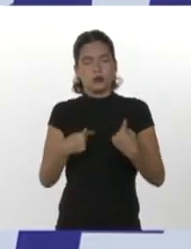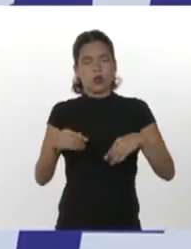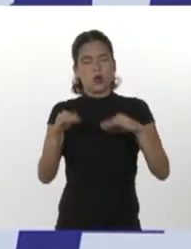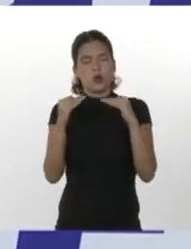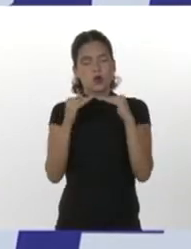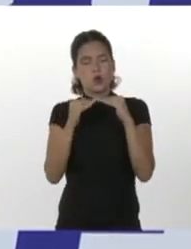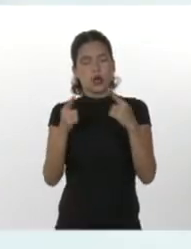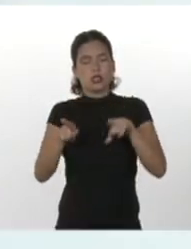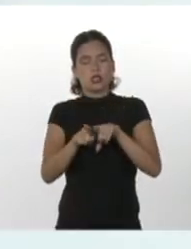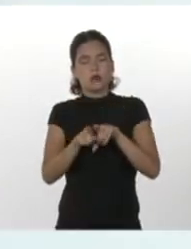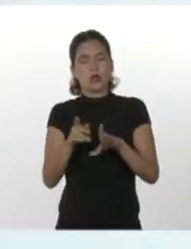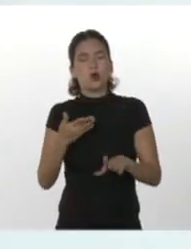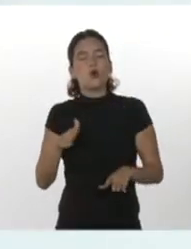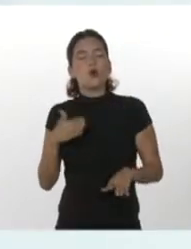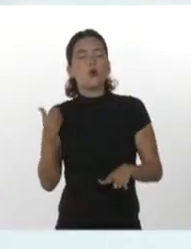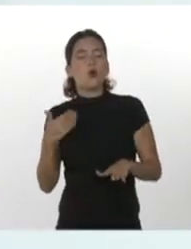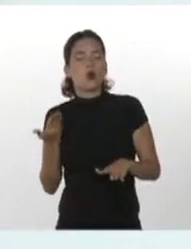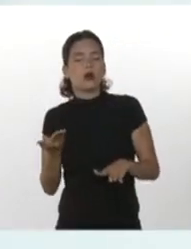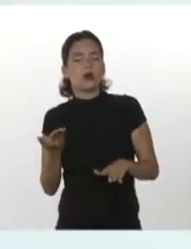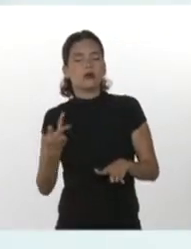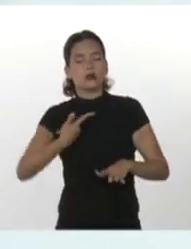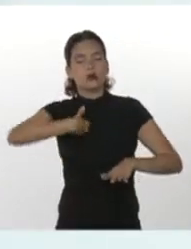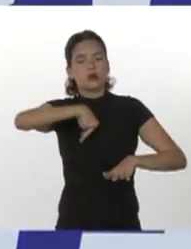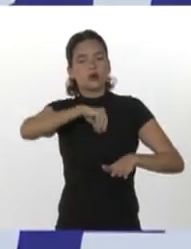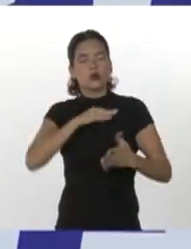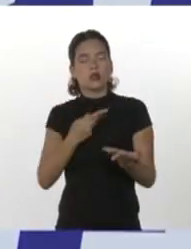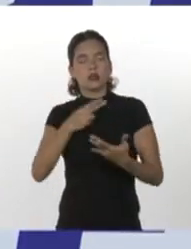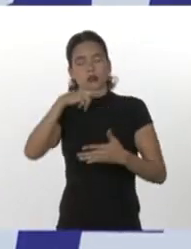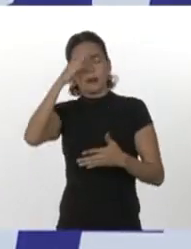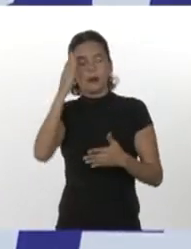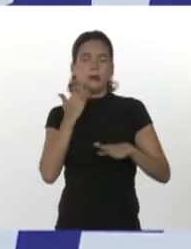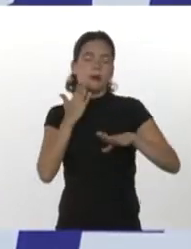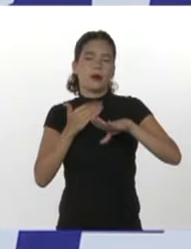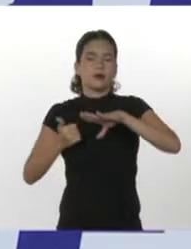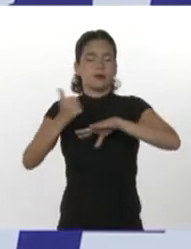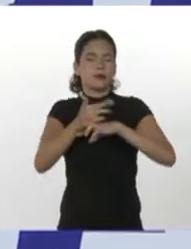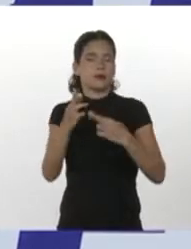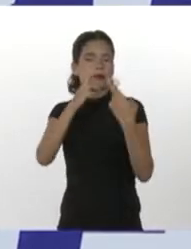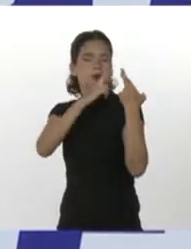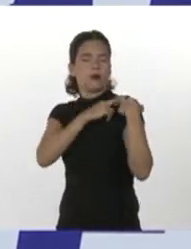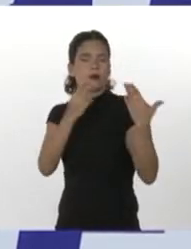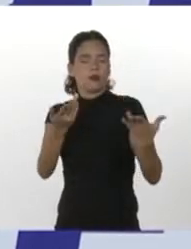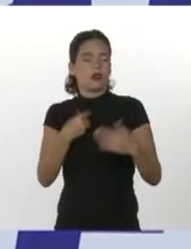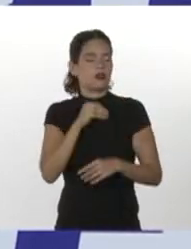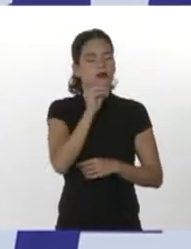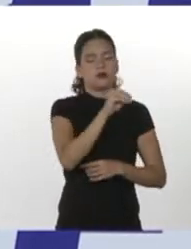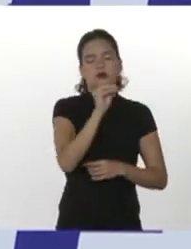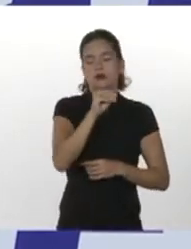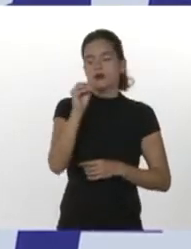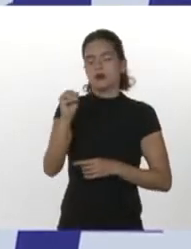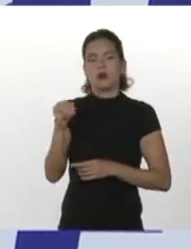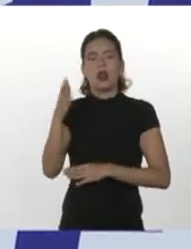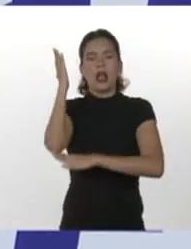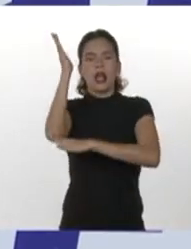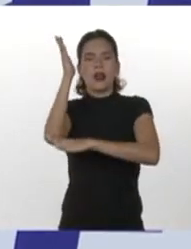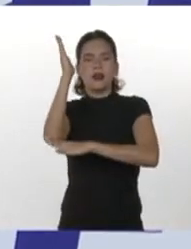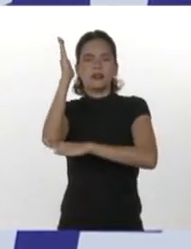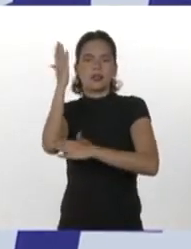Yelisa, también cuando nuestros padres y representantes, ¿verdad?, son convocados a